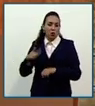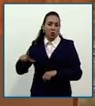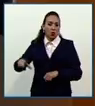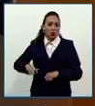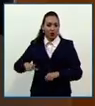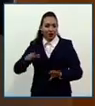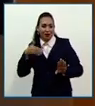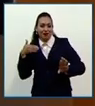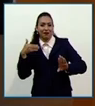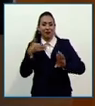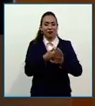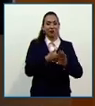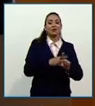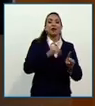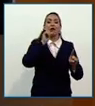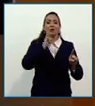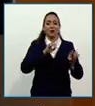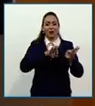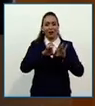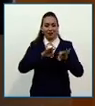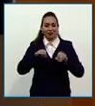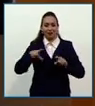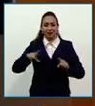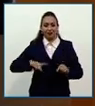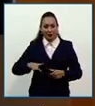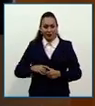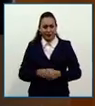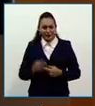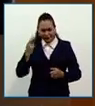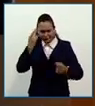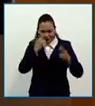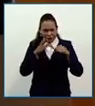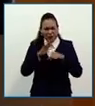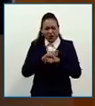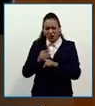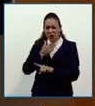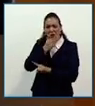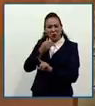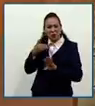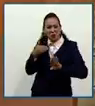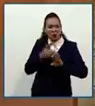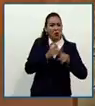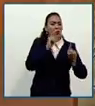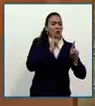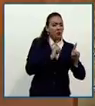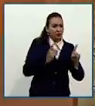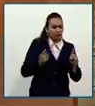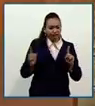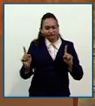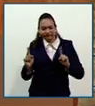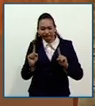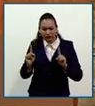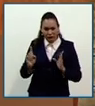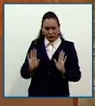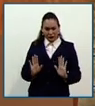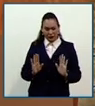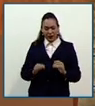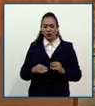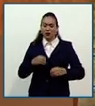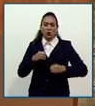funcionaria integrante de dicho consejo. Lo anterior al considerar que el tribunal local incurrió en una indebida valorización